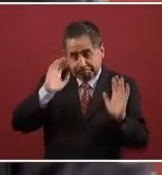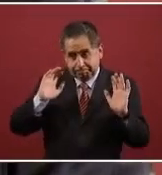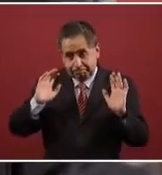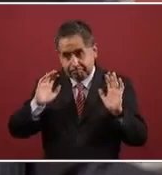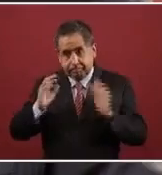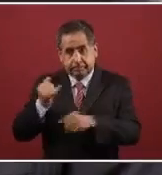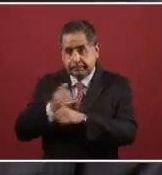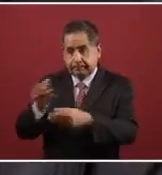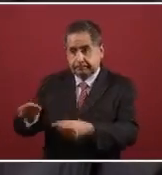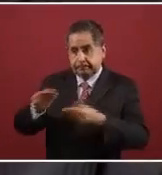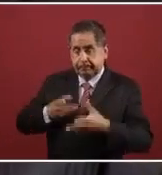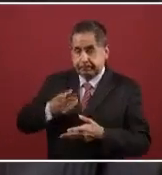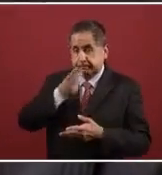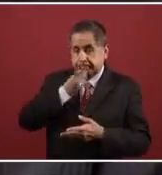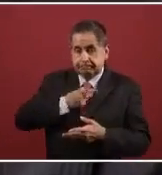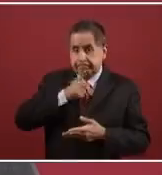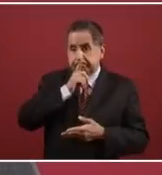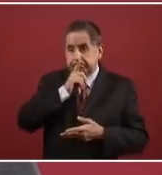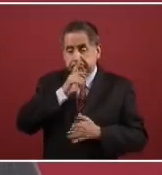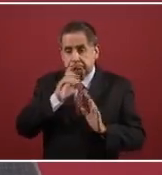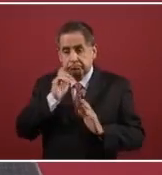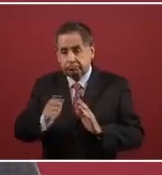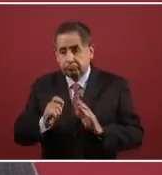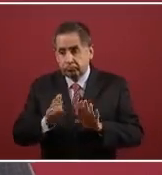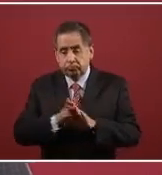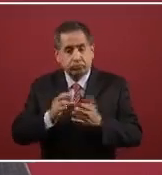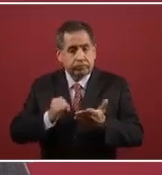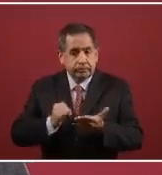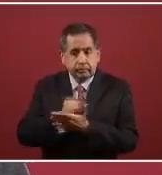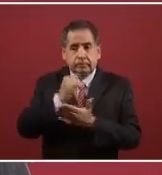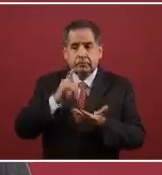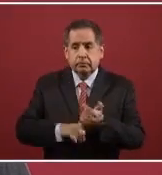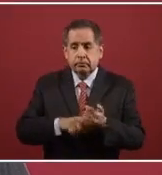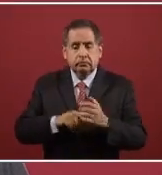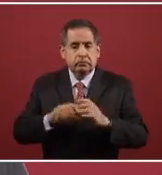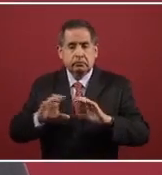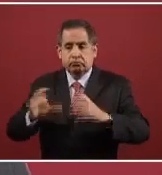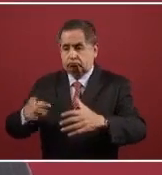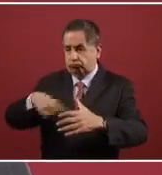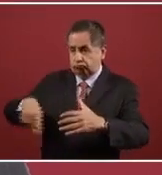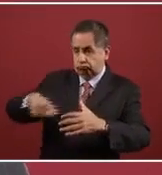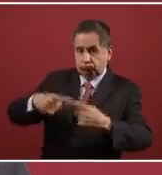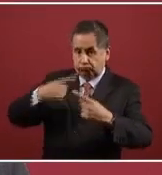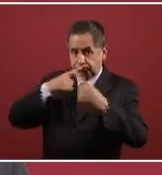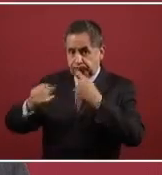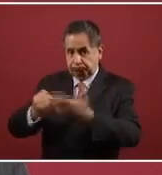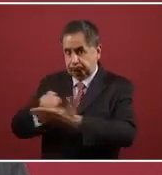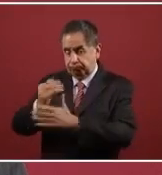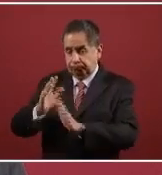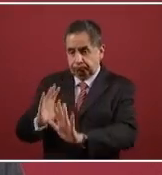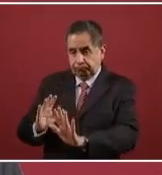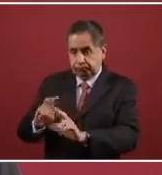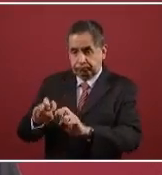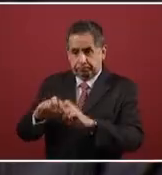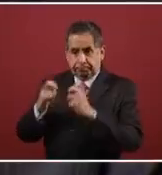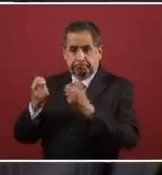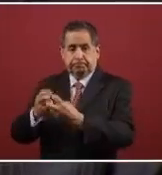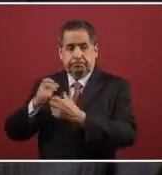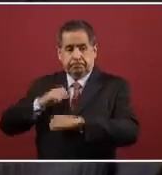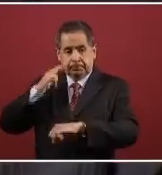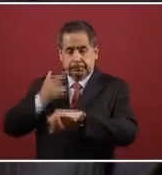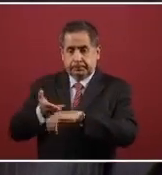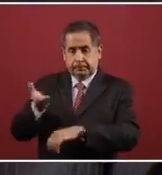estoy informado, no sé si fue una decisión colegiada de los órganos de